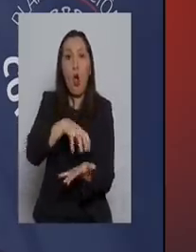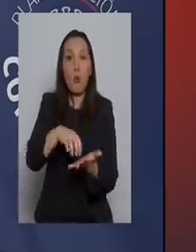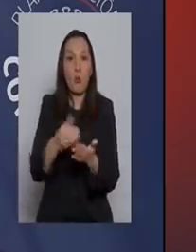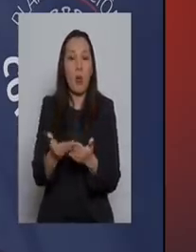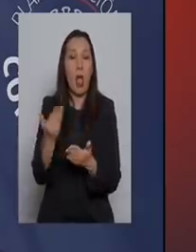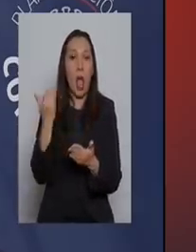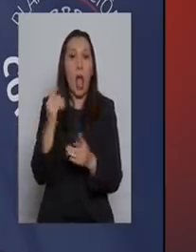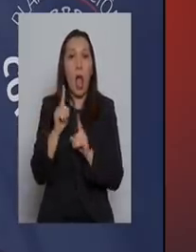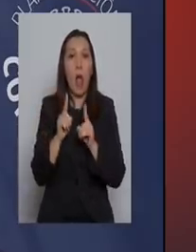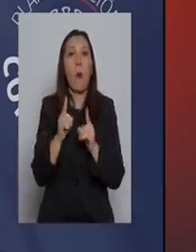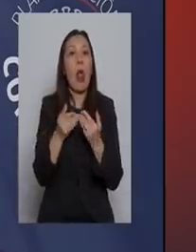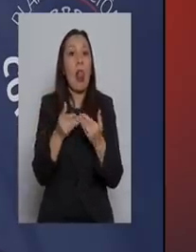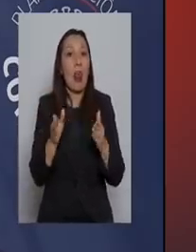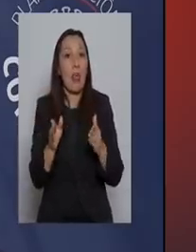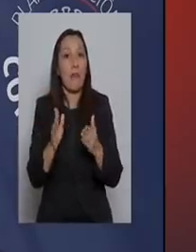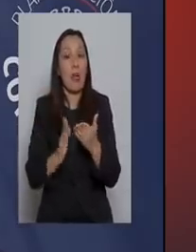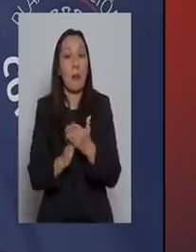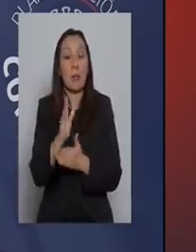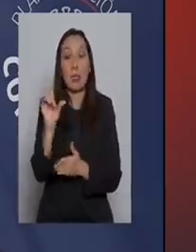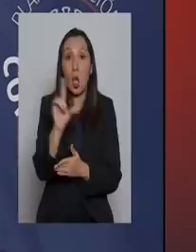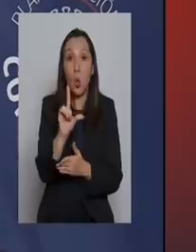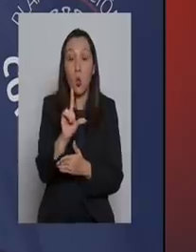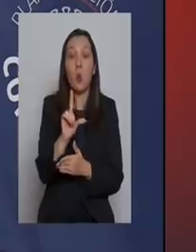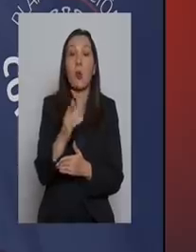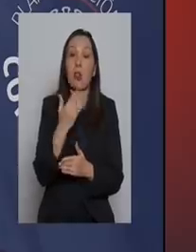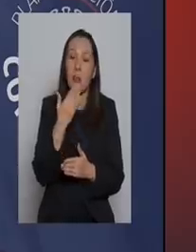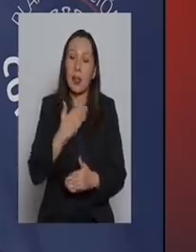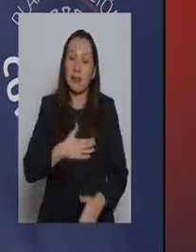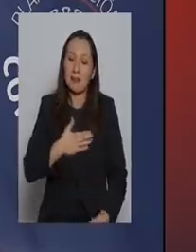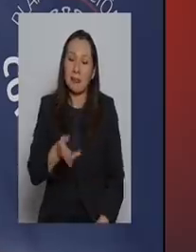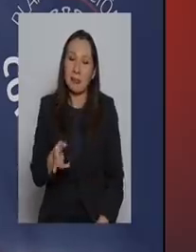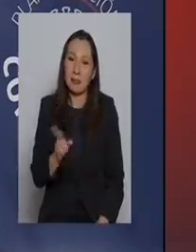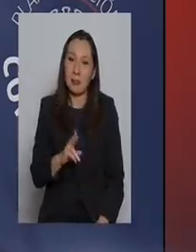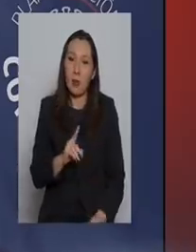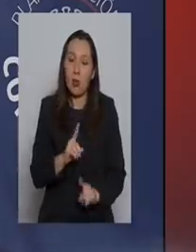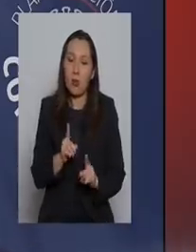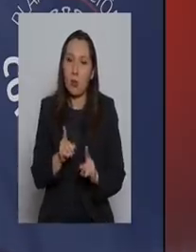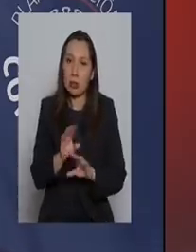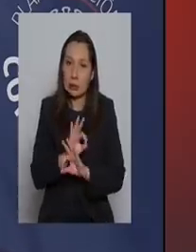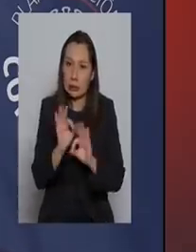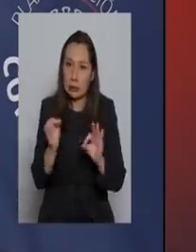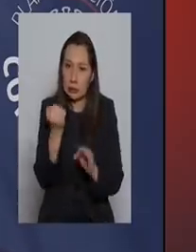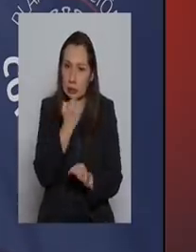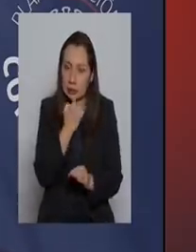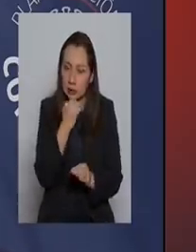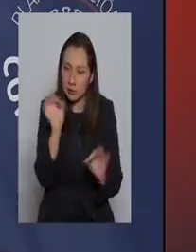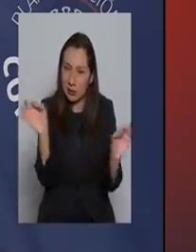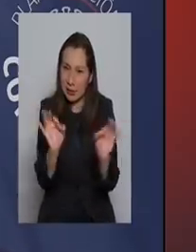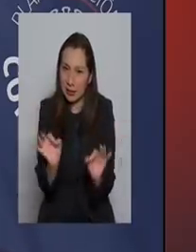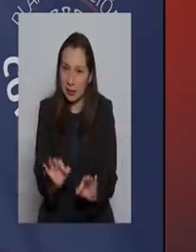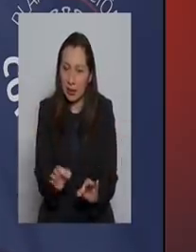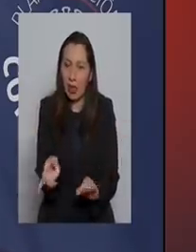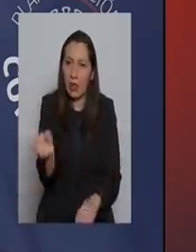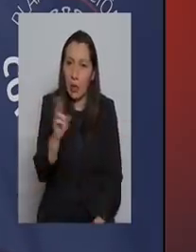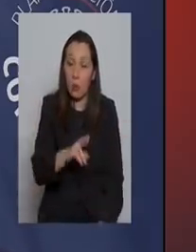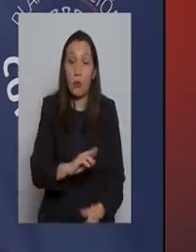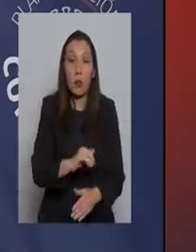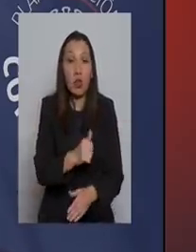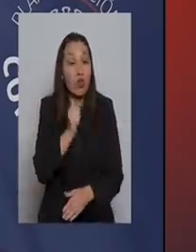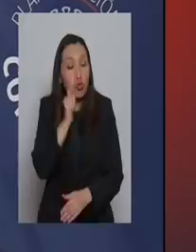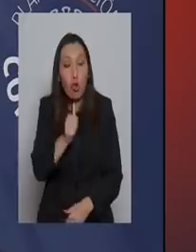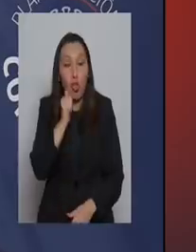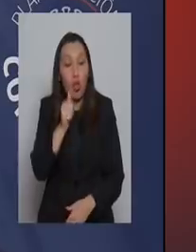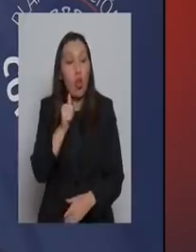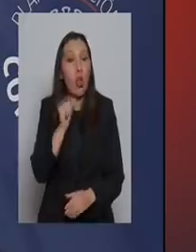que van a ver la levantada a partir del lunes. Y quiero insistir, para no inducir a ningún equívoco, que todos los